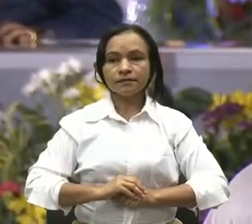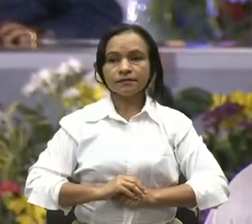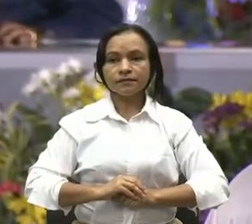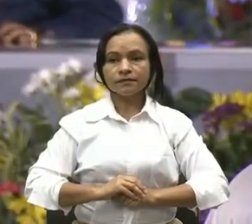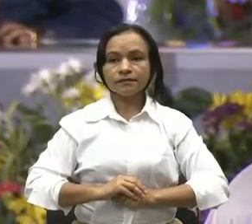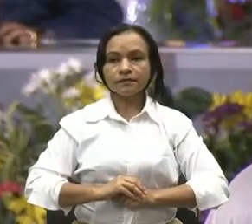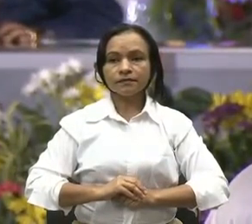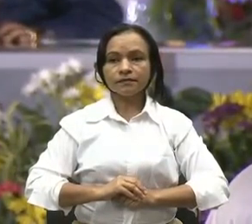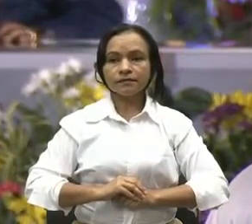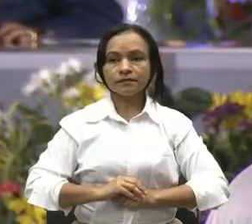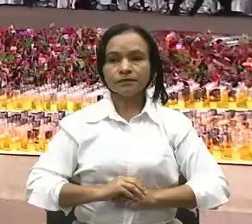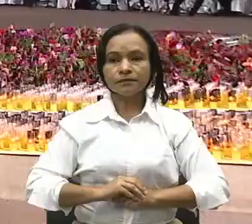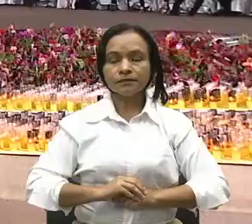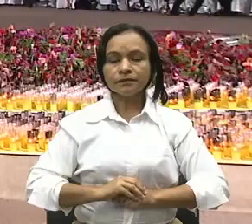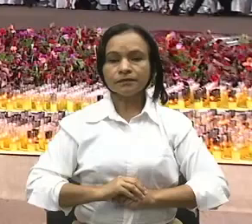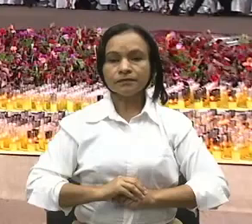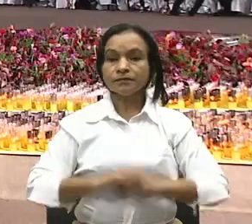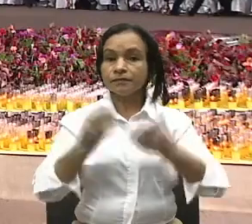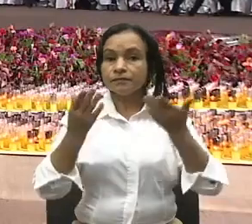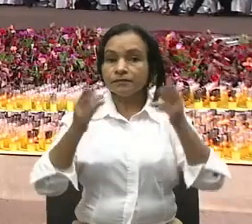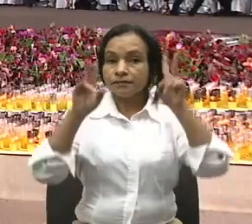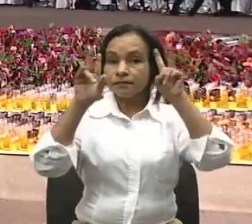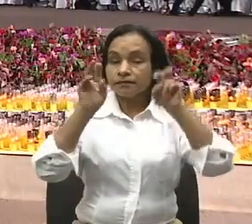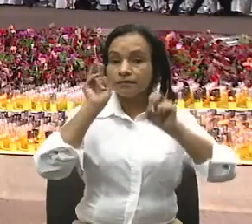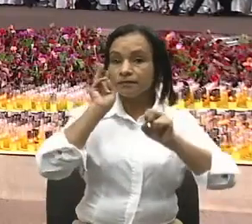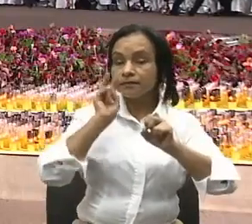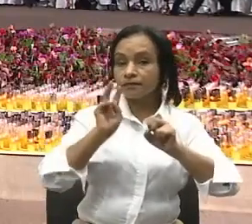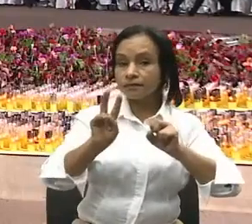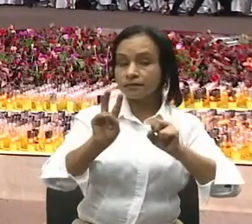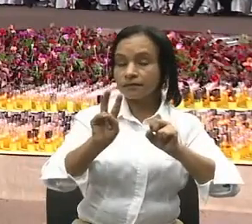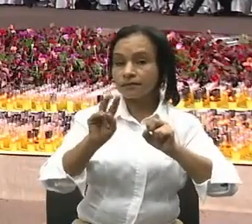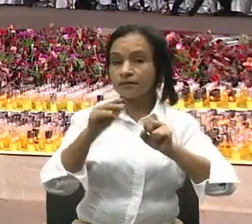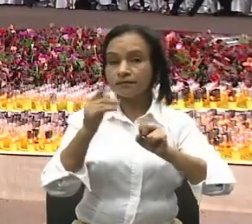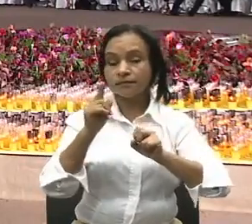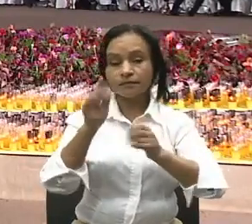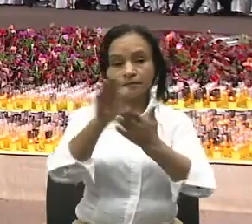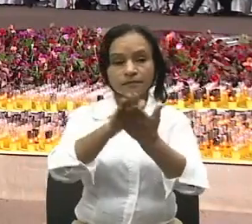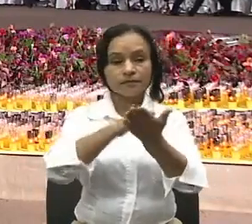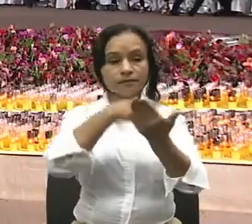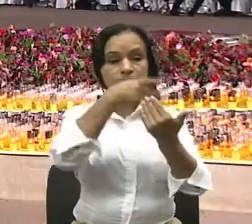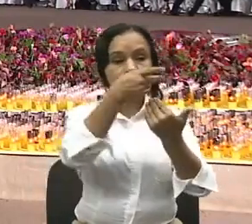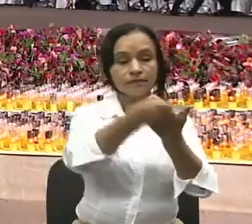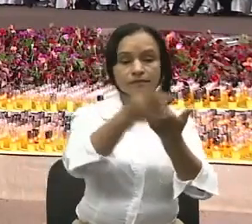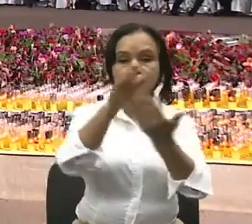más detallado, temas que tienen que ver con lo que son programas